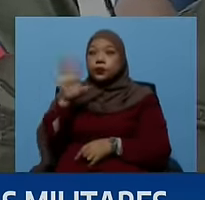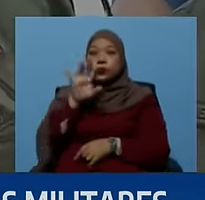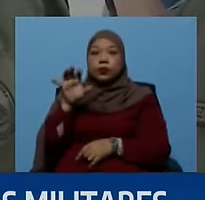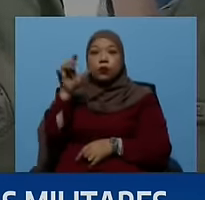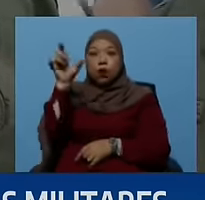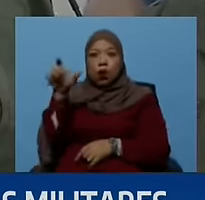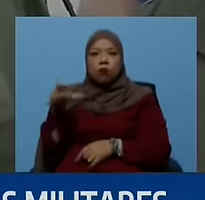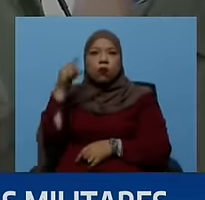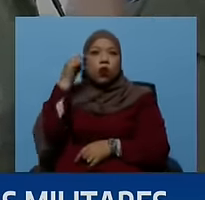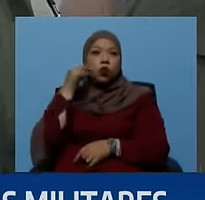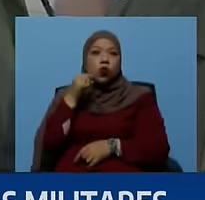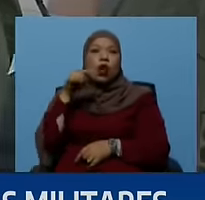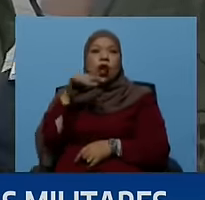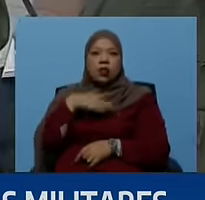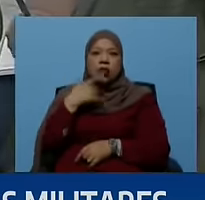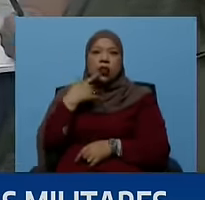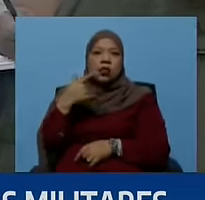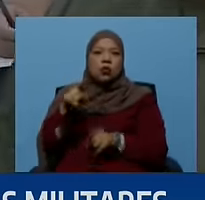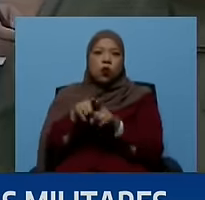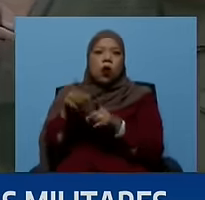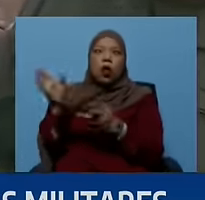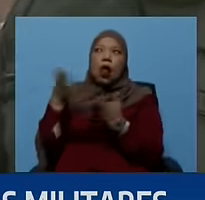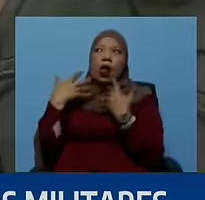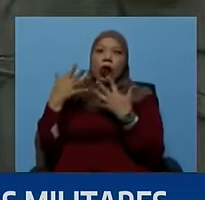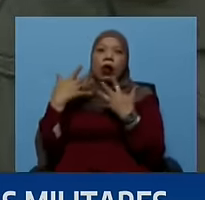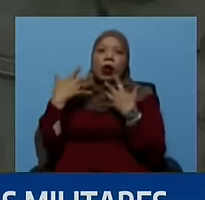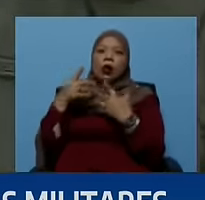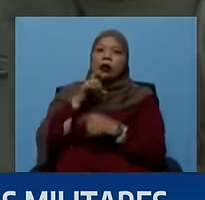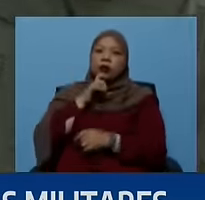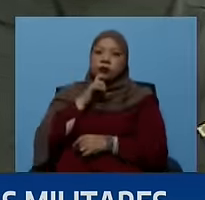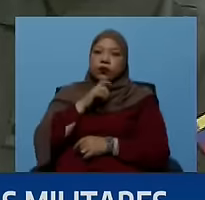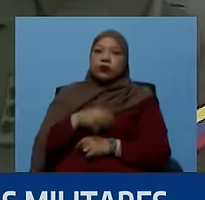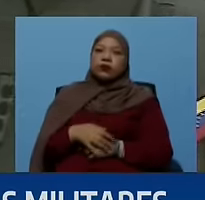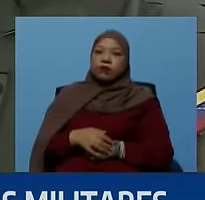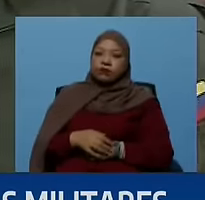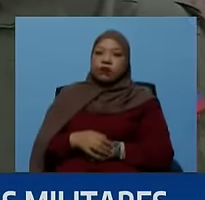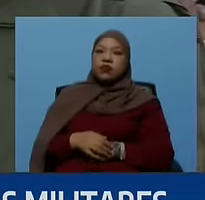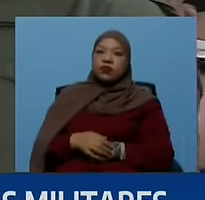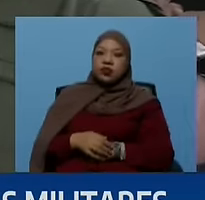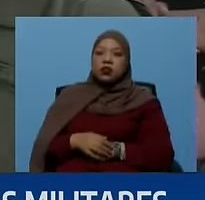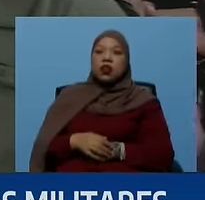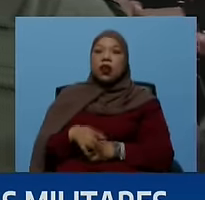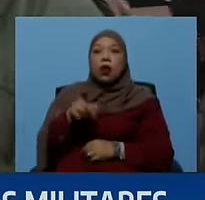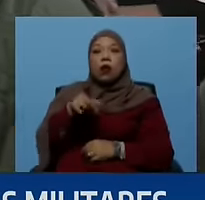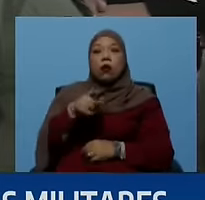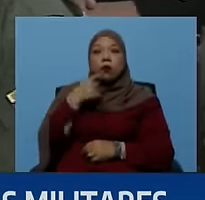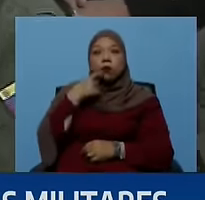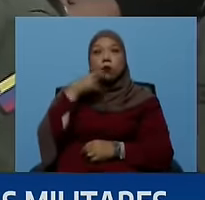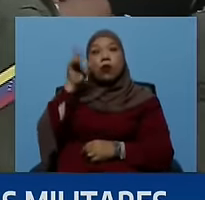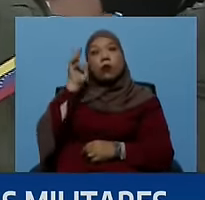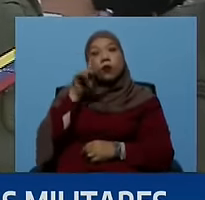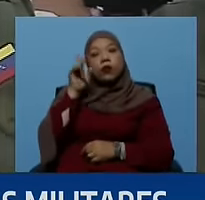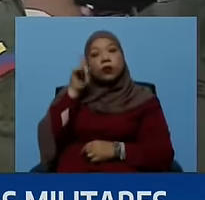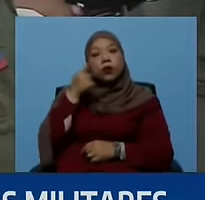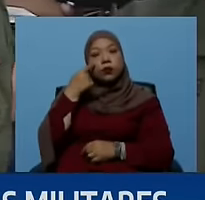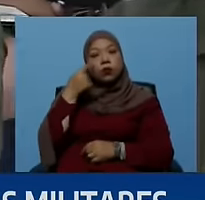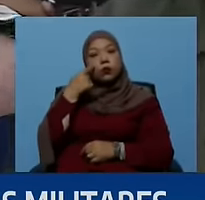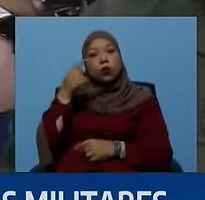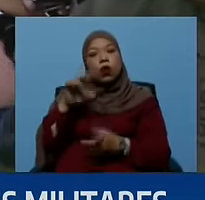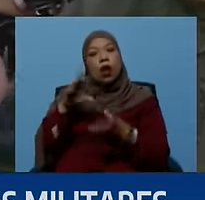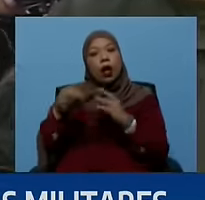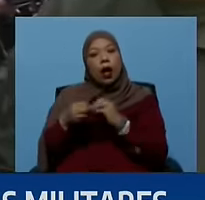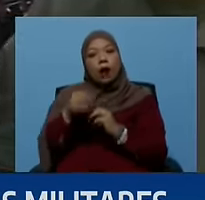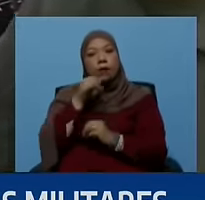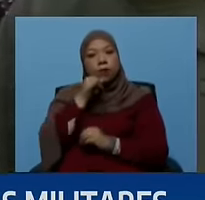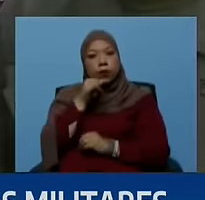maravilla aquí en el Liceo profesor fragosa le han entrado fuerte verdad estuve viendo